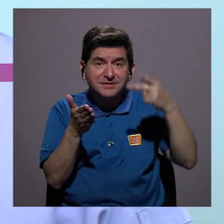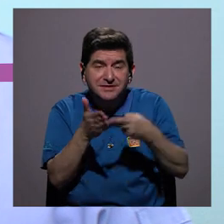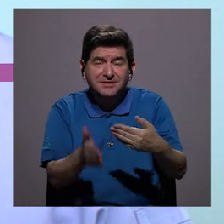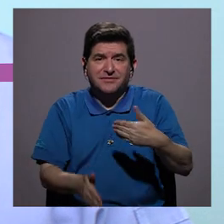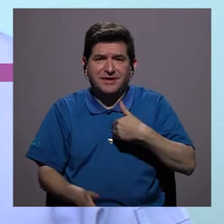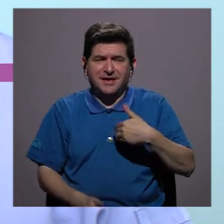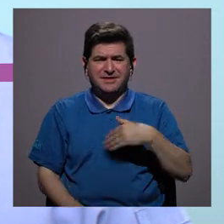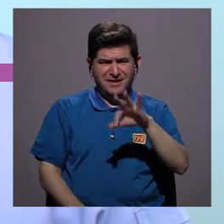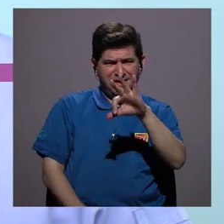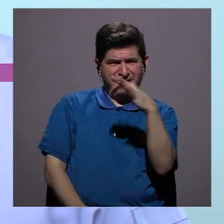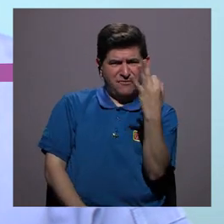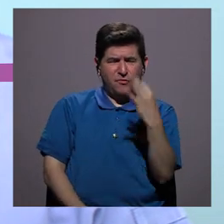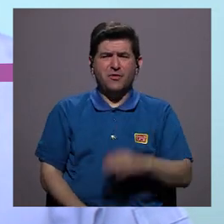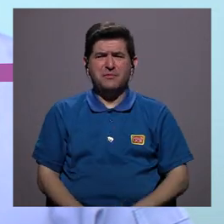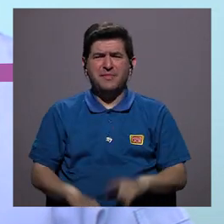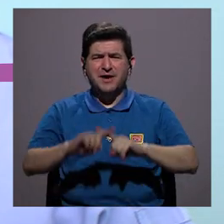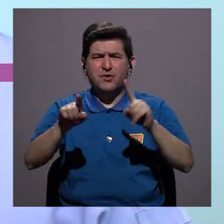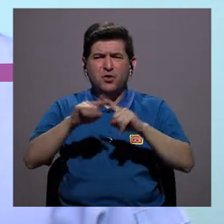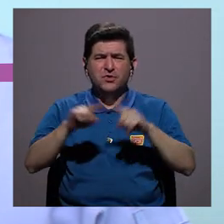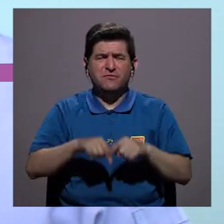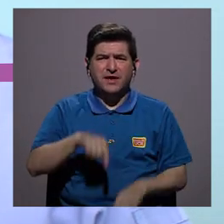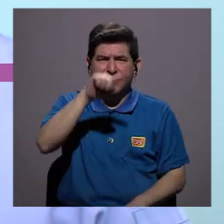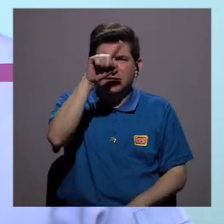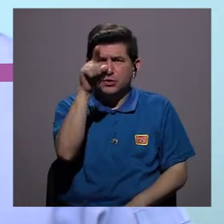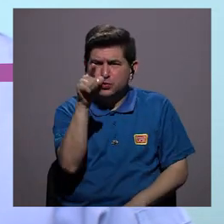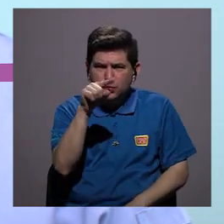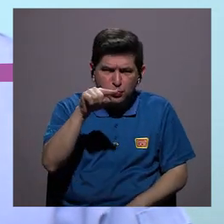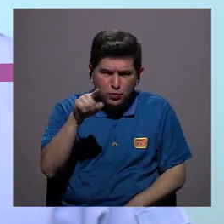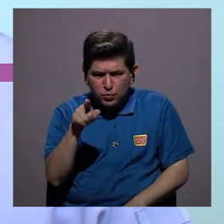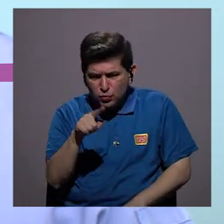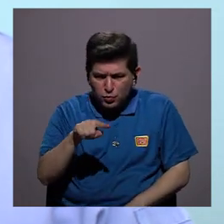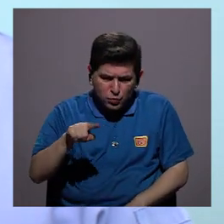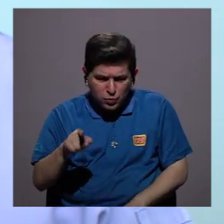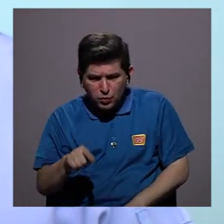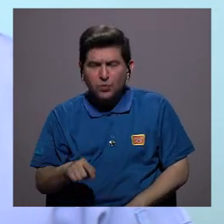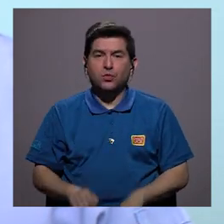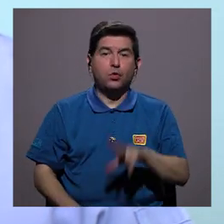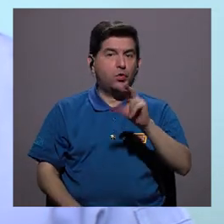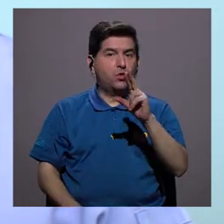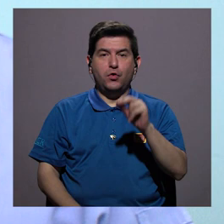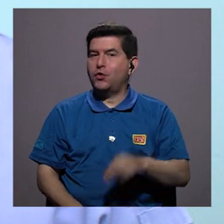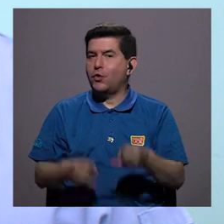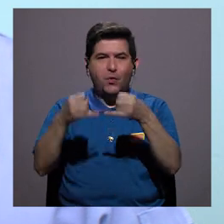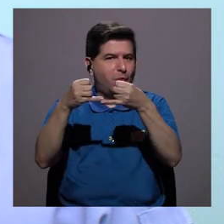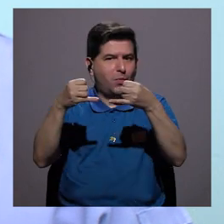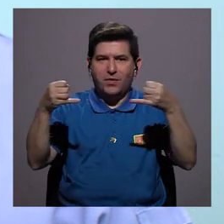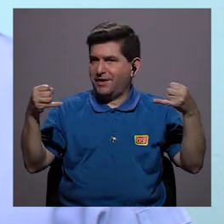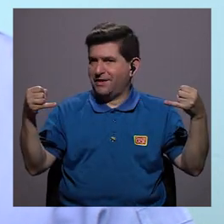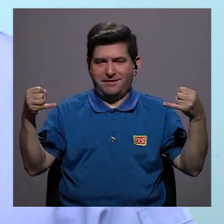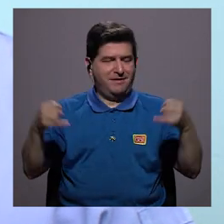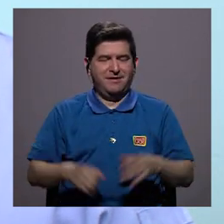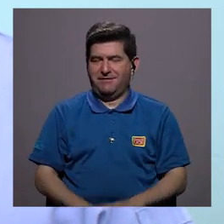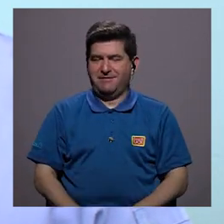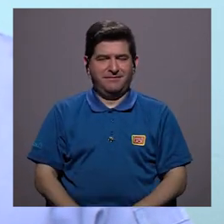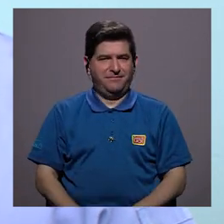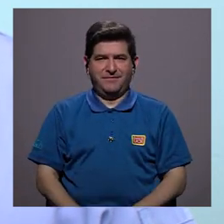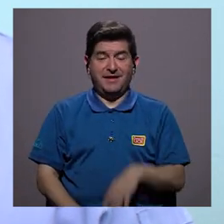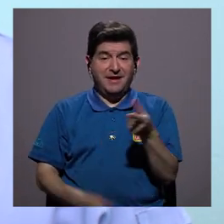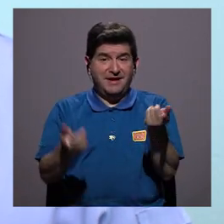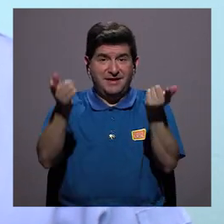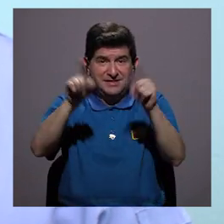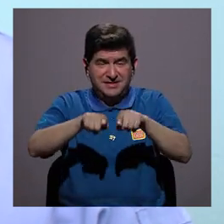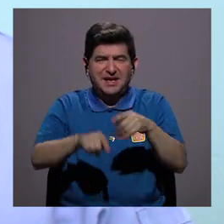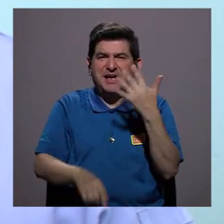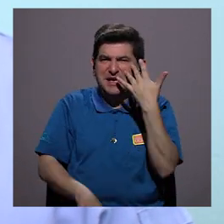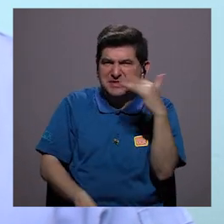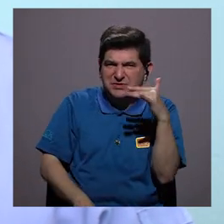que tenga una configuración de curvas, ¿verdad?, a lo largo de todo su trayecto, en vez de ser una línea recta como una